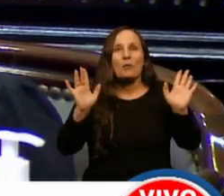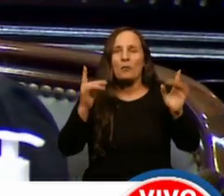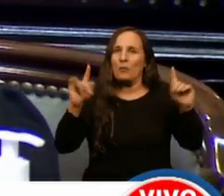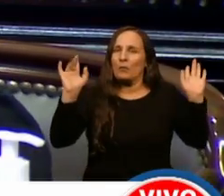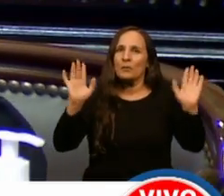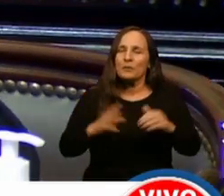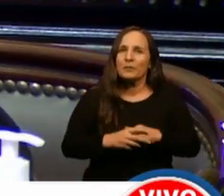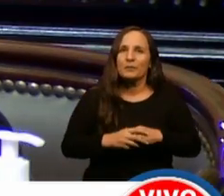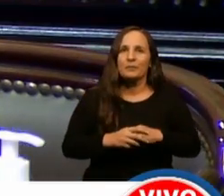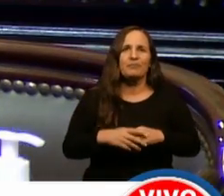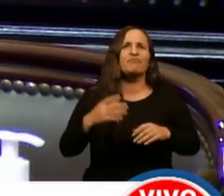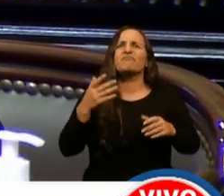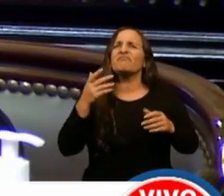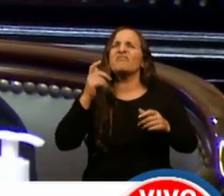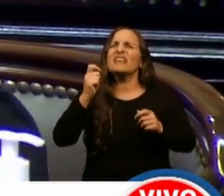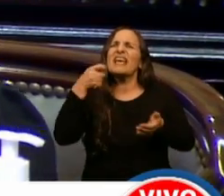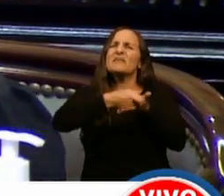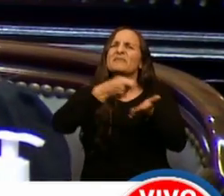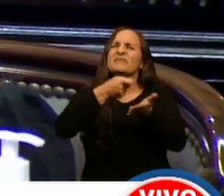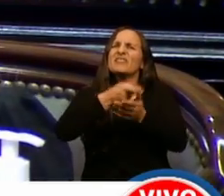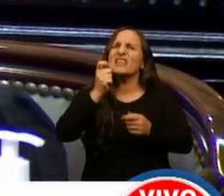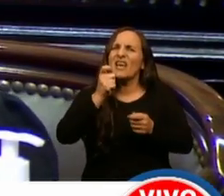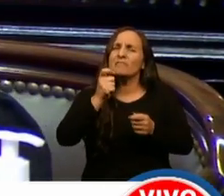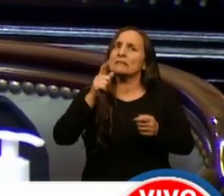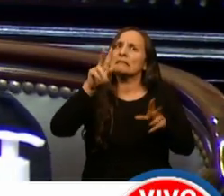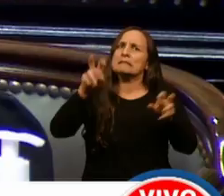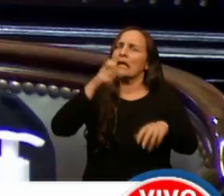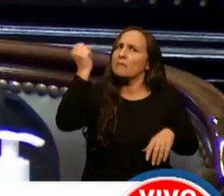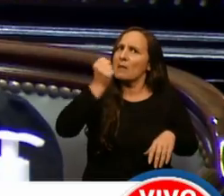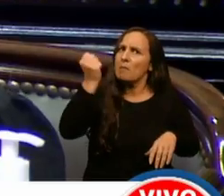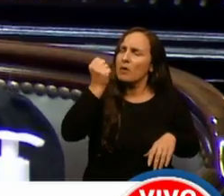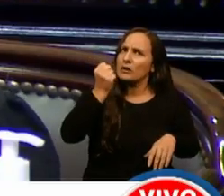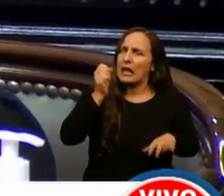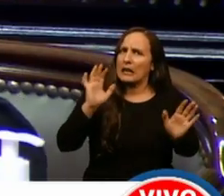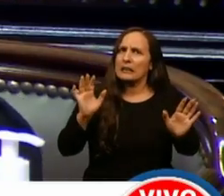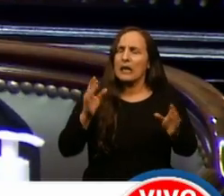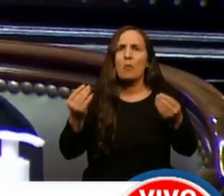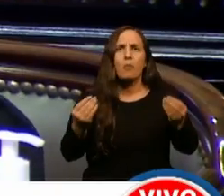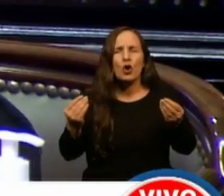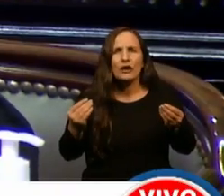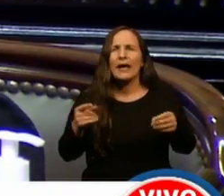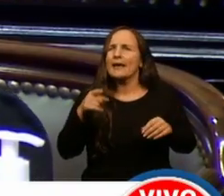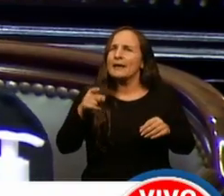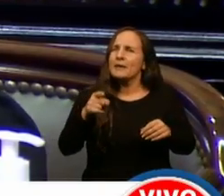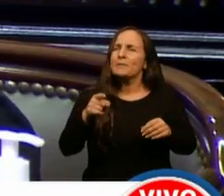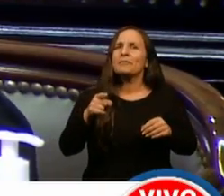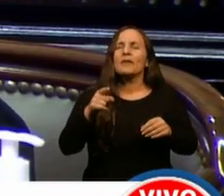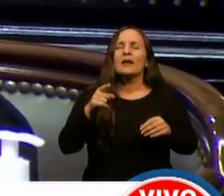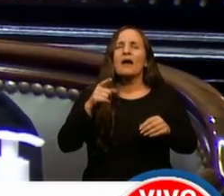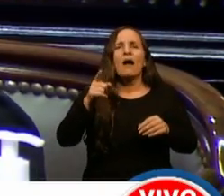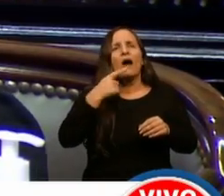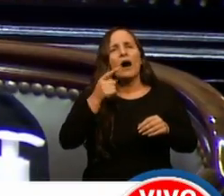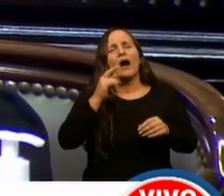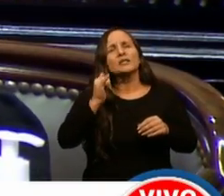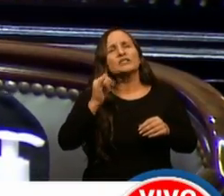en cuanto a quienes aportan también es un tema a analizar y a tener en cuenta porque se deja en la discrecionalidad de incrementar